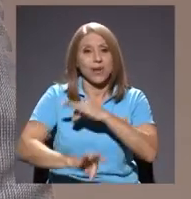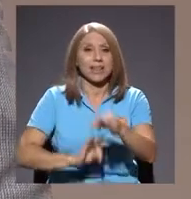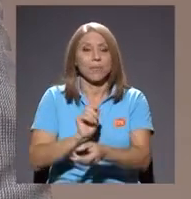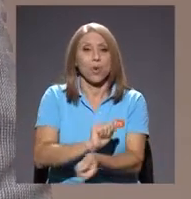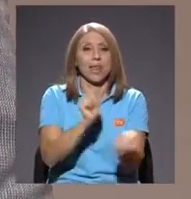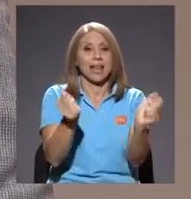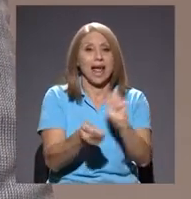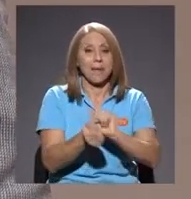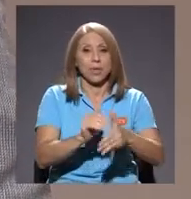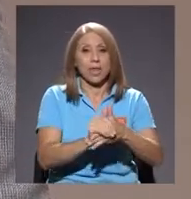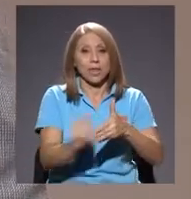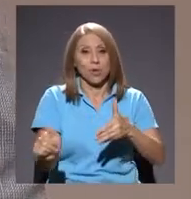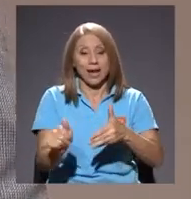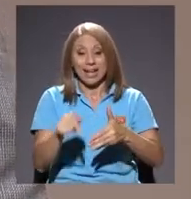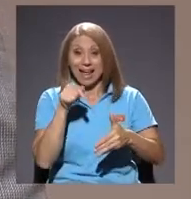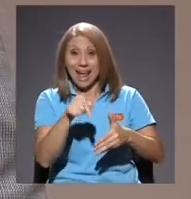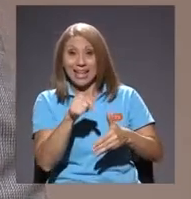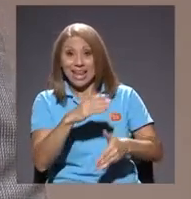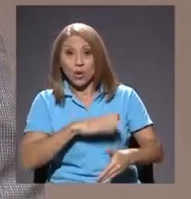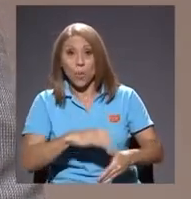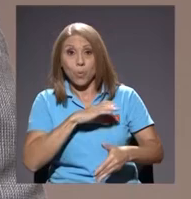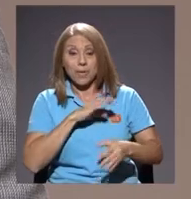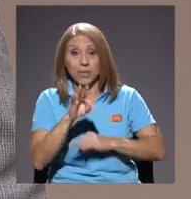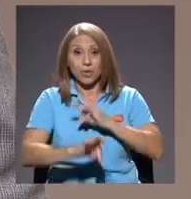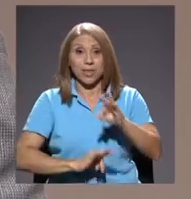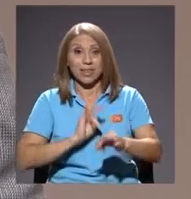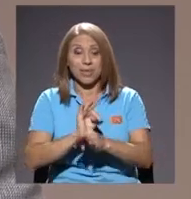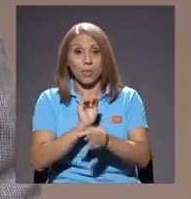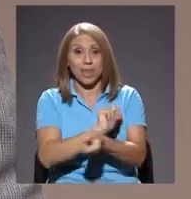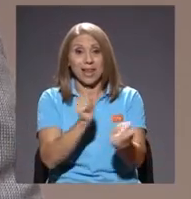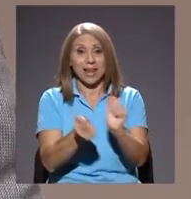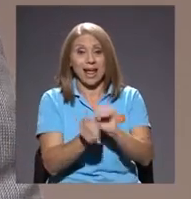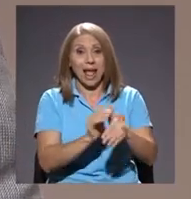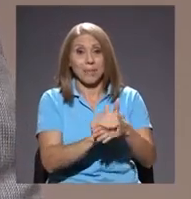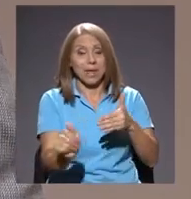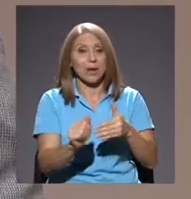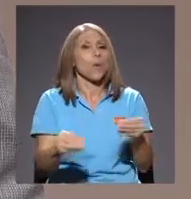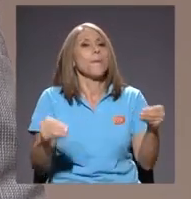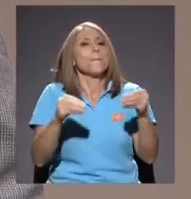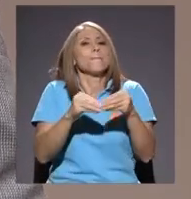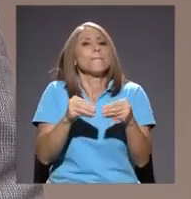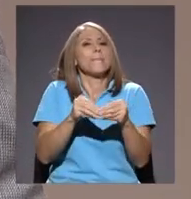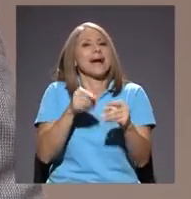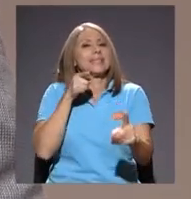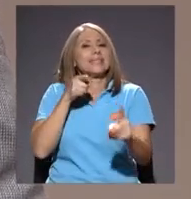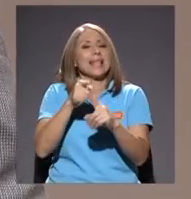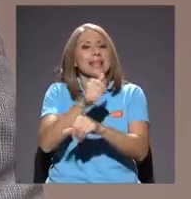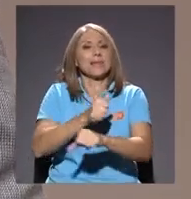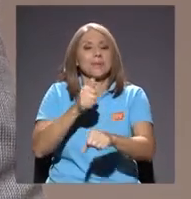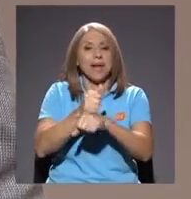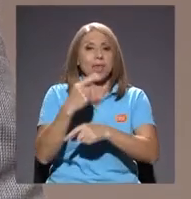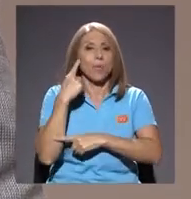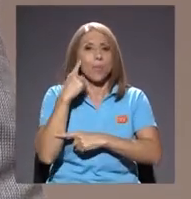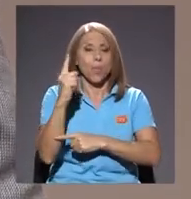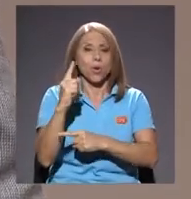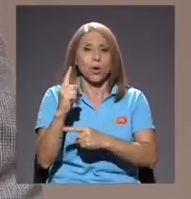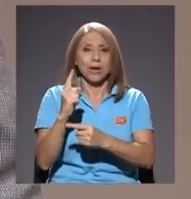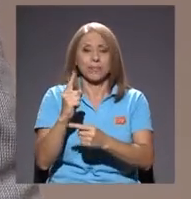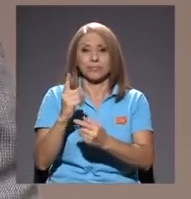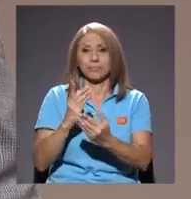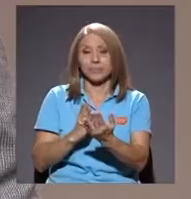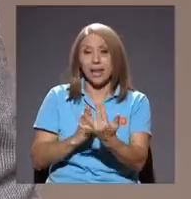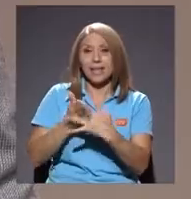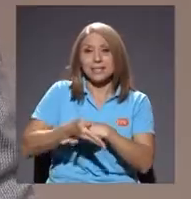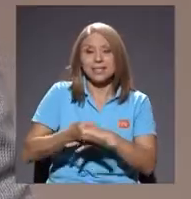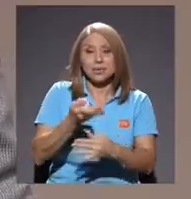va a estar más o el comportamiento del tipo de cambio va a estar más determinado por el acceso que tengan este que tenga la economía lo que a